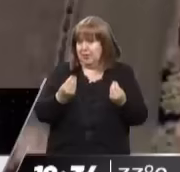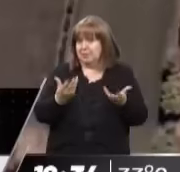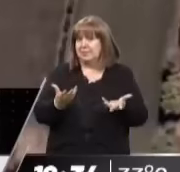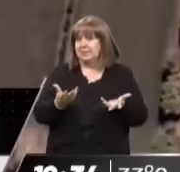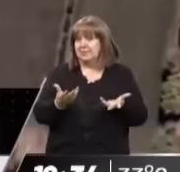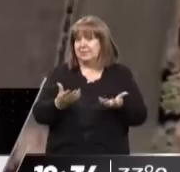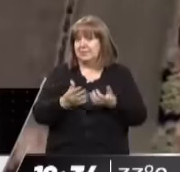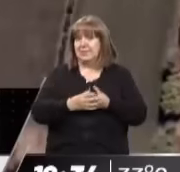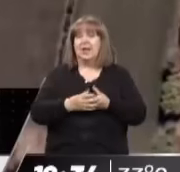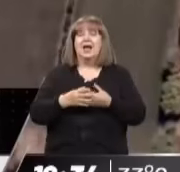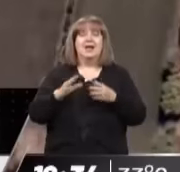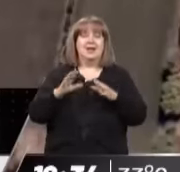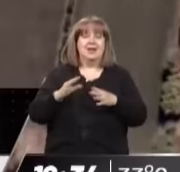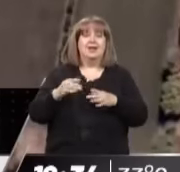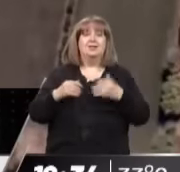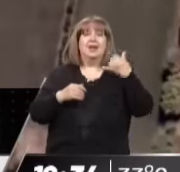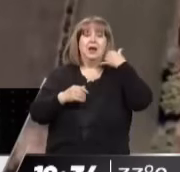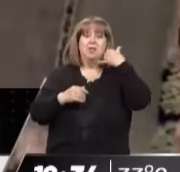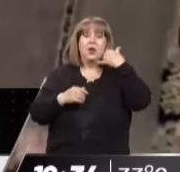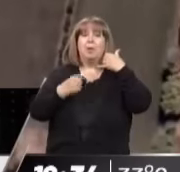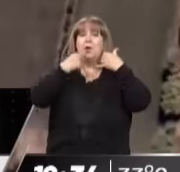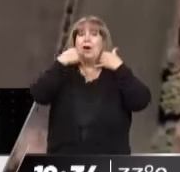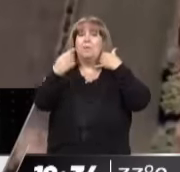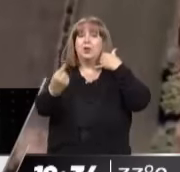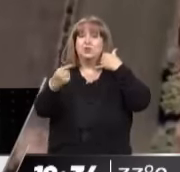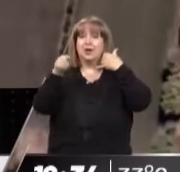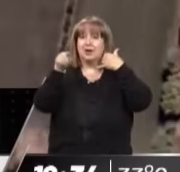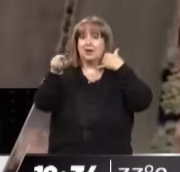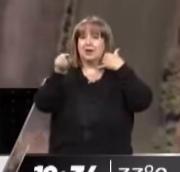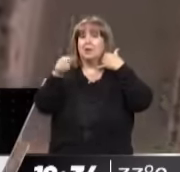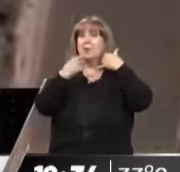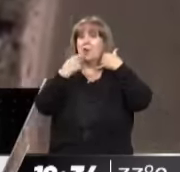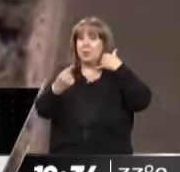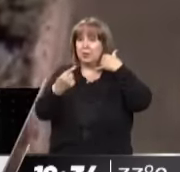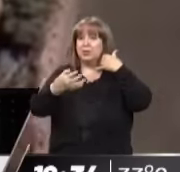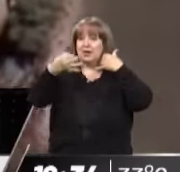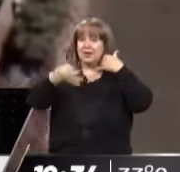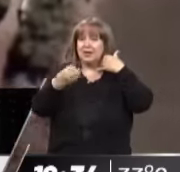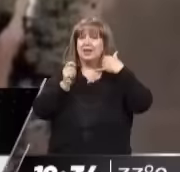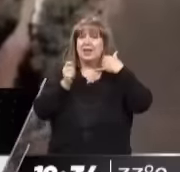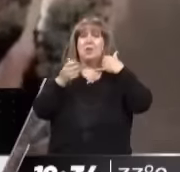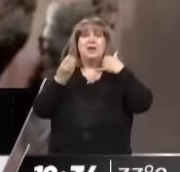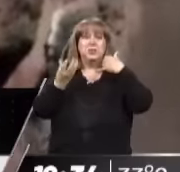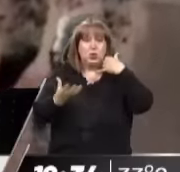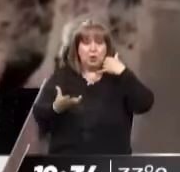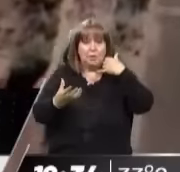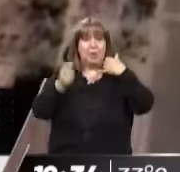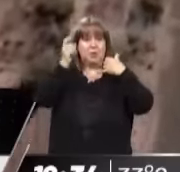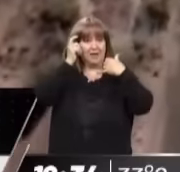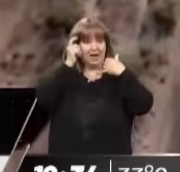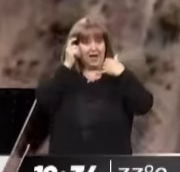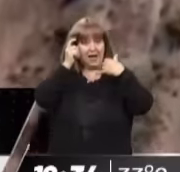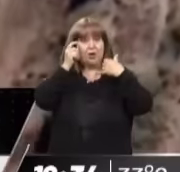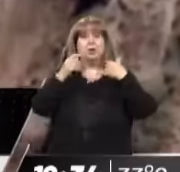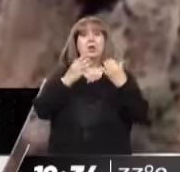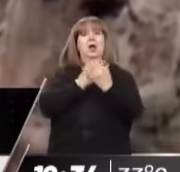soy Marisol, y está Hola, Julián Chávez. Equipo completo de verano, transitorio, para escucharte sobre este tema. Qué